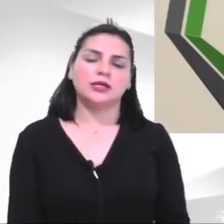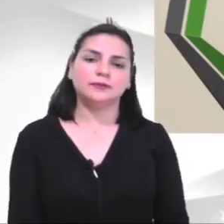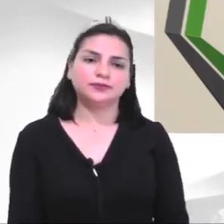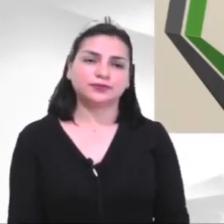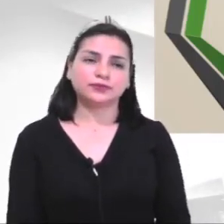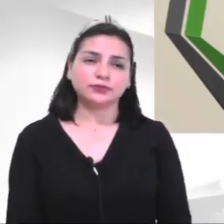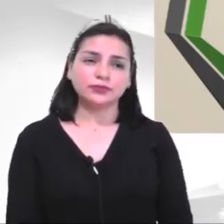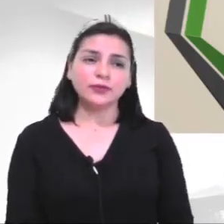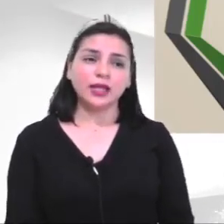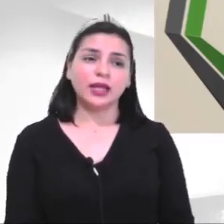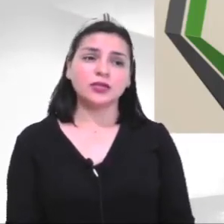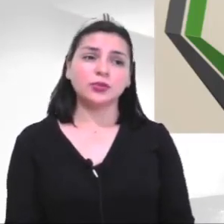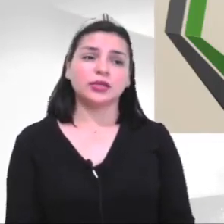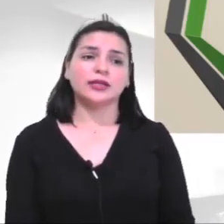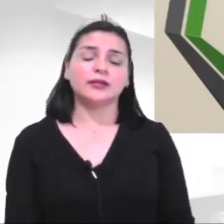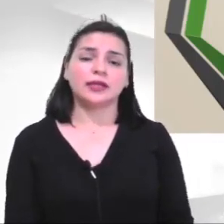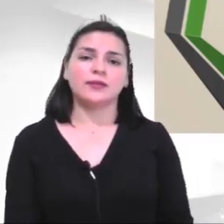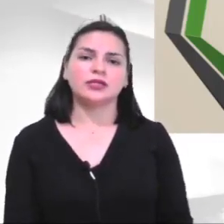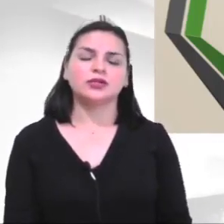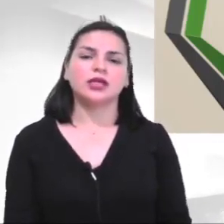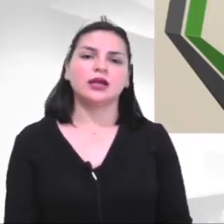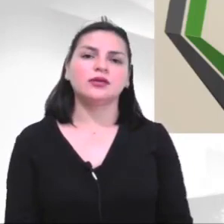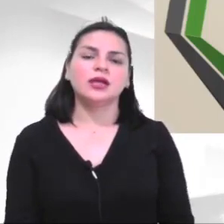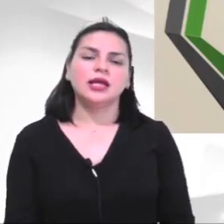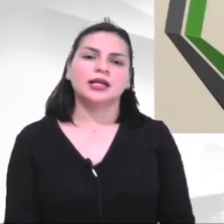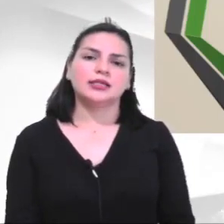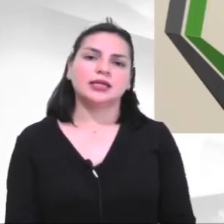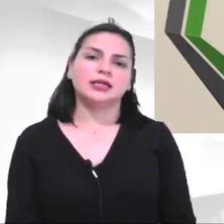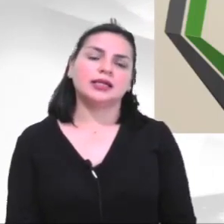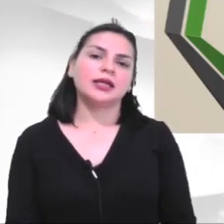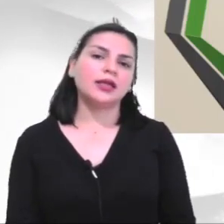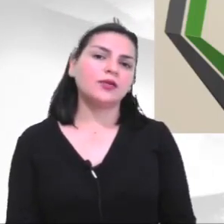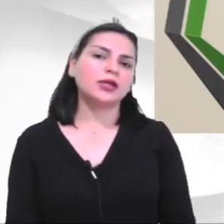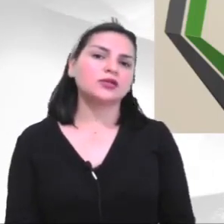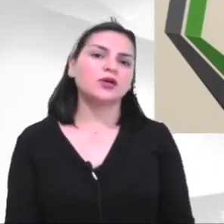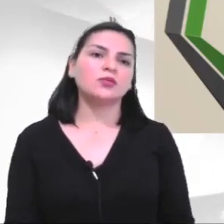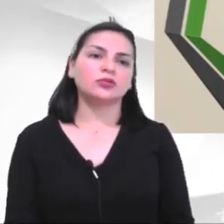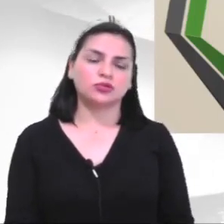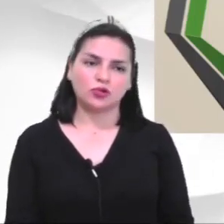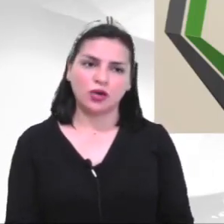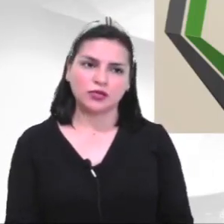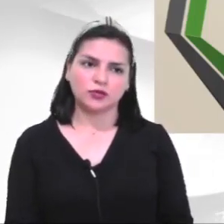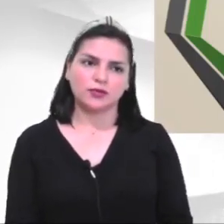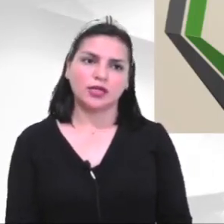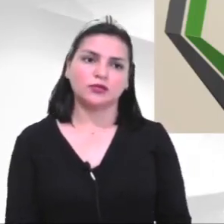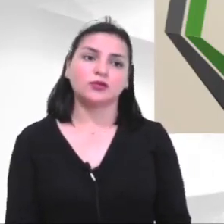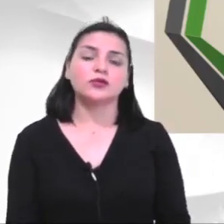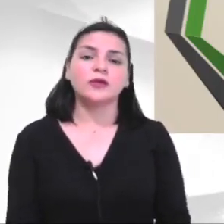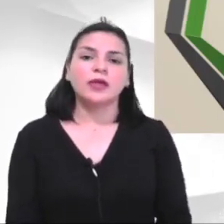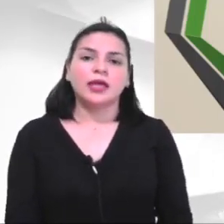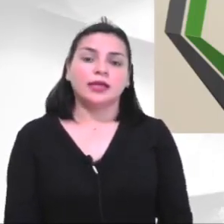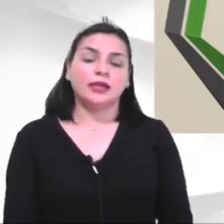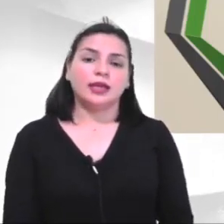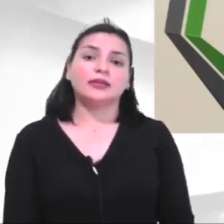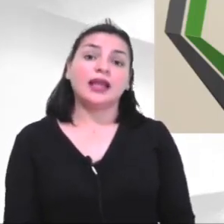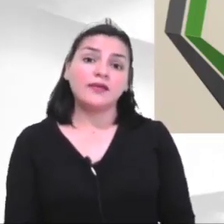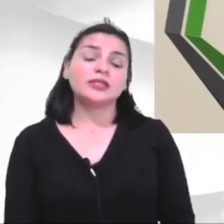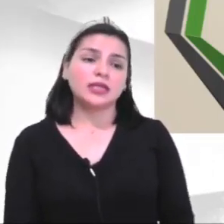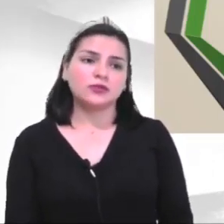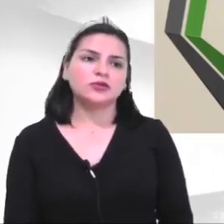y es importante, ¿verdad?, mencionarlo, la Secretaría de Educación buscó estos métodos